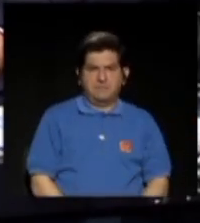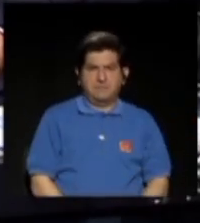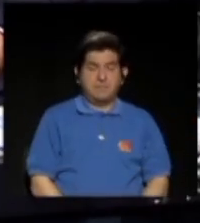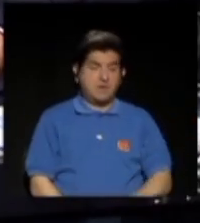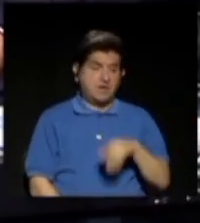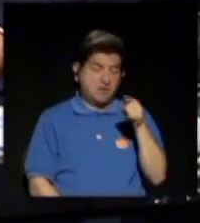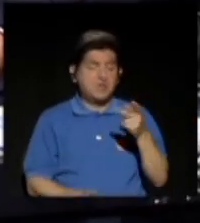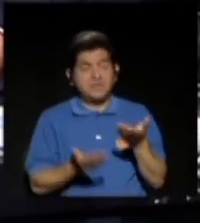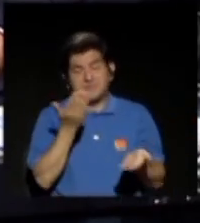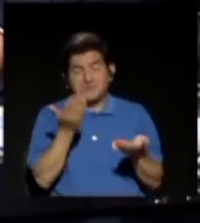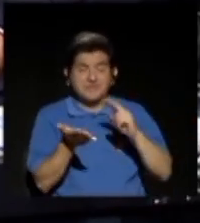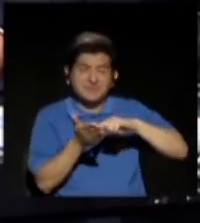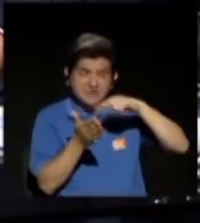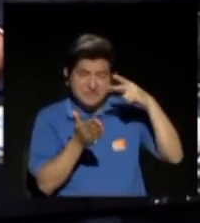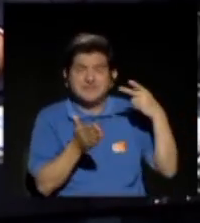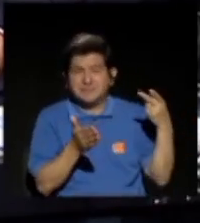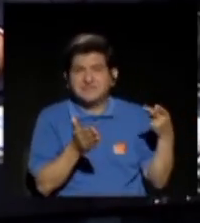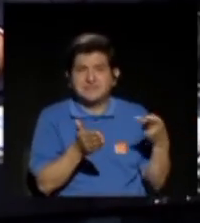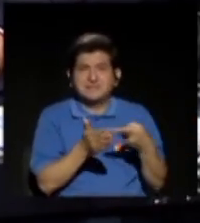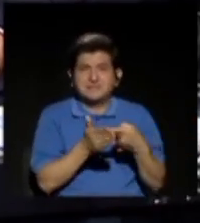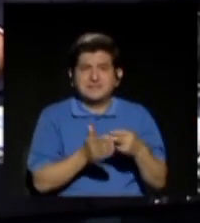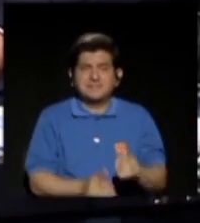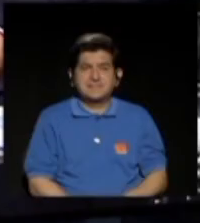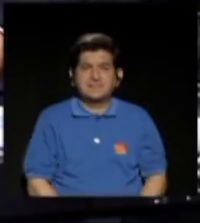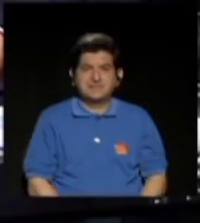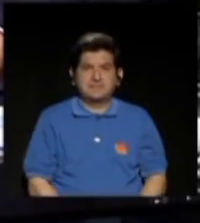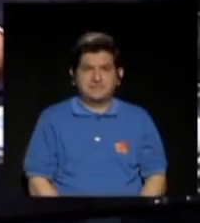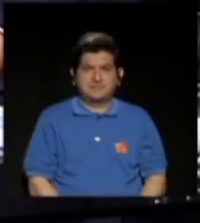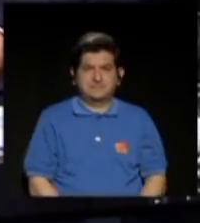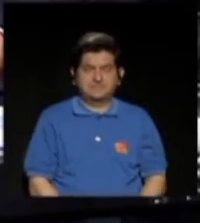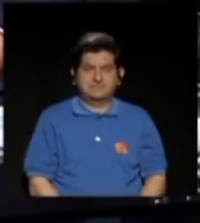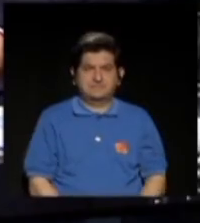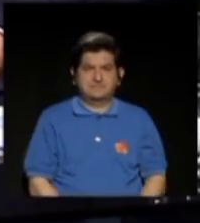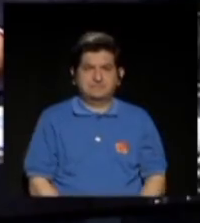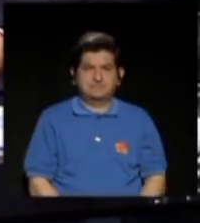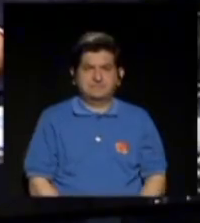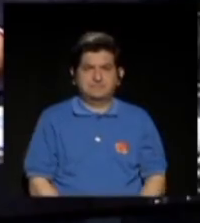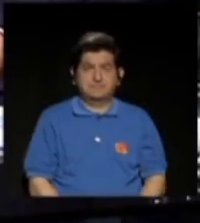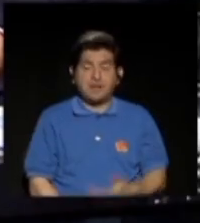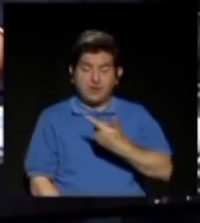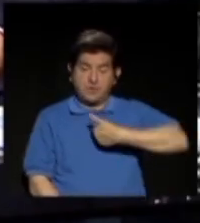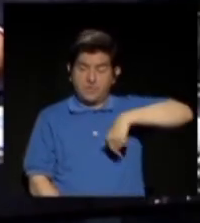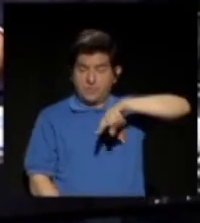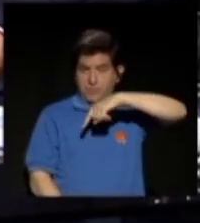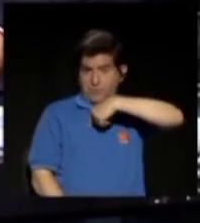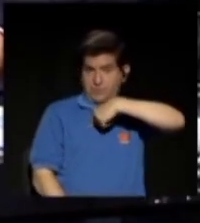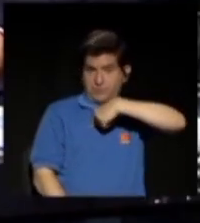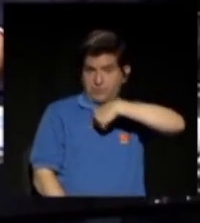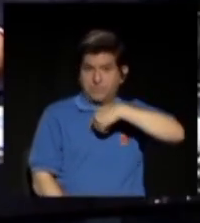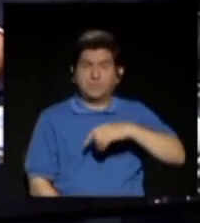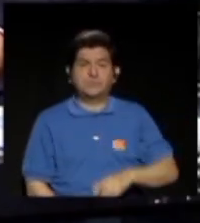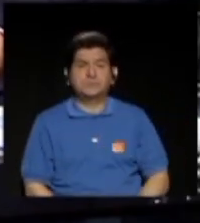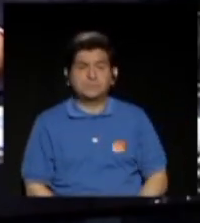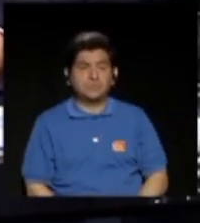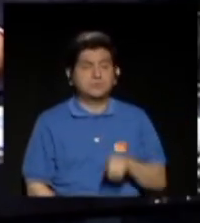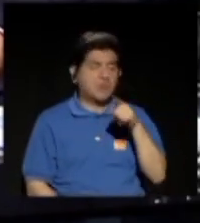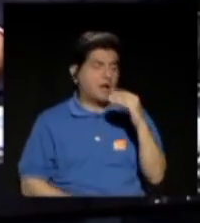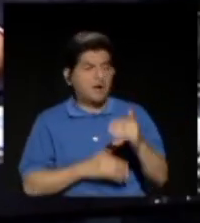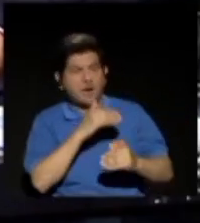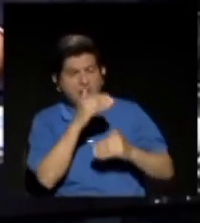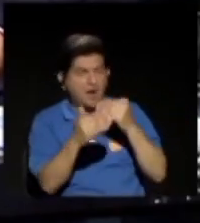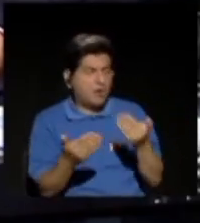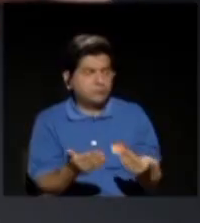eso es básicamente lo que quiere decir. Seguimos en este proceso